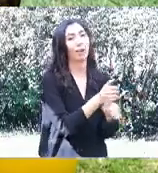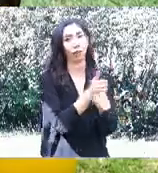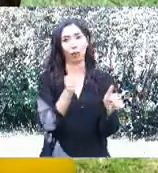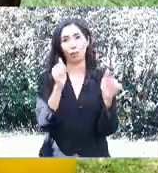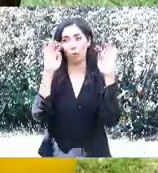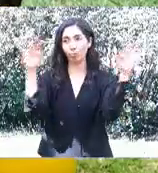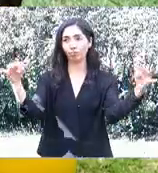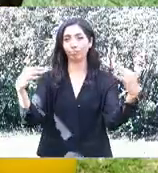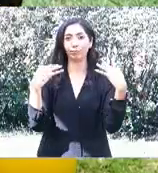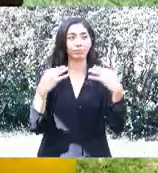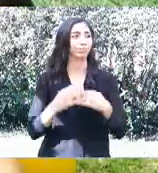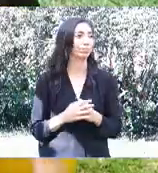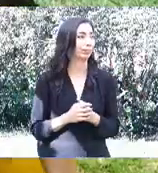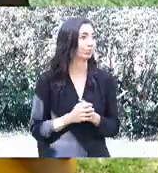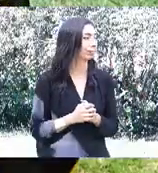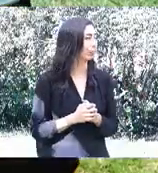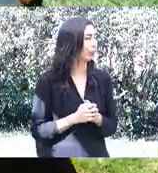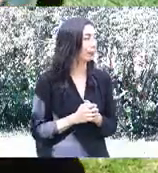su